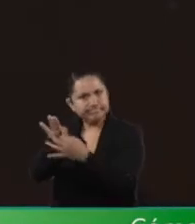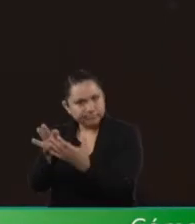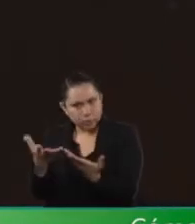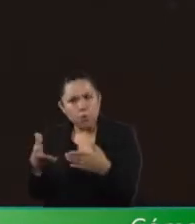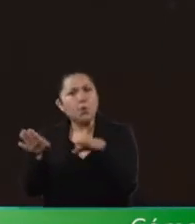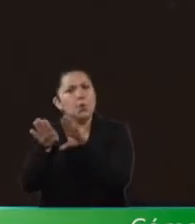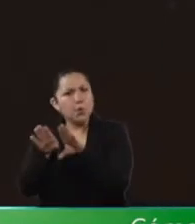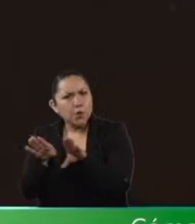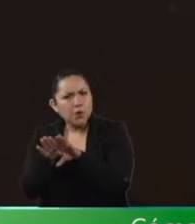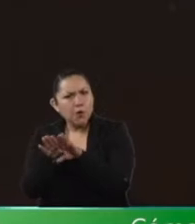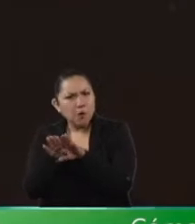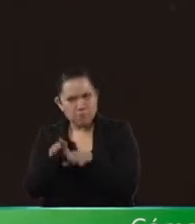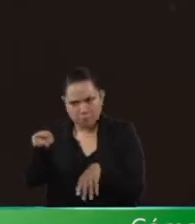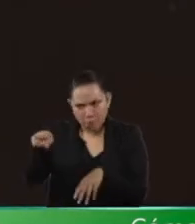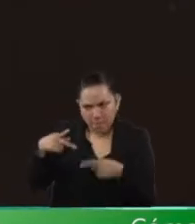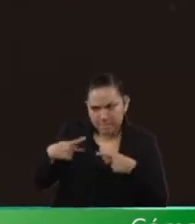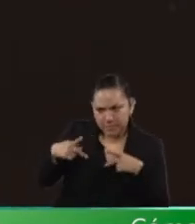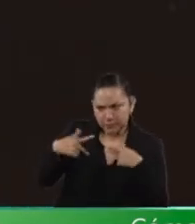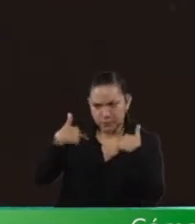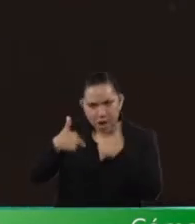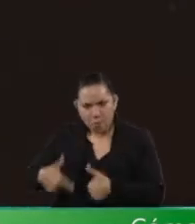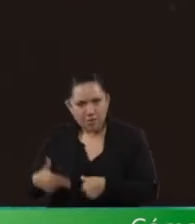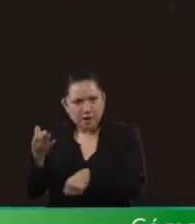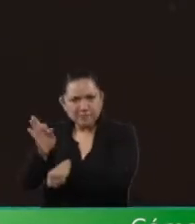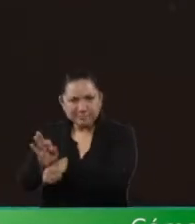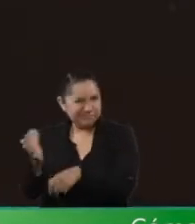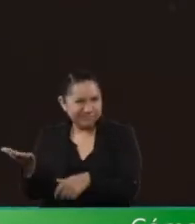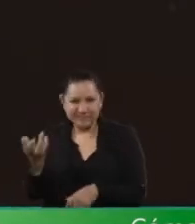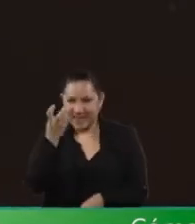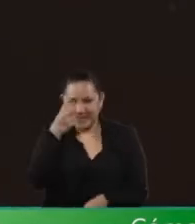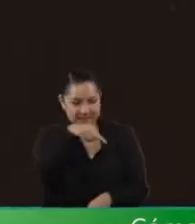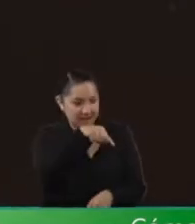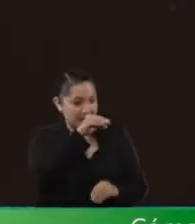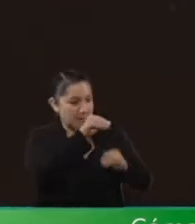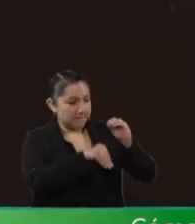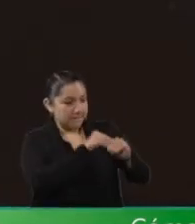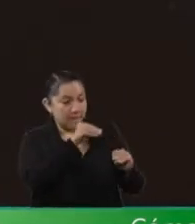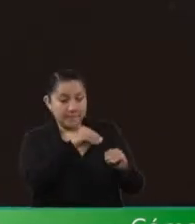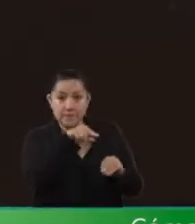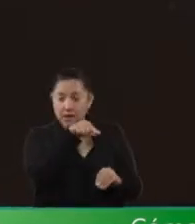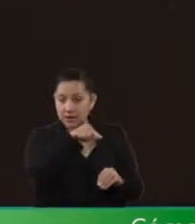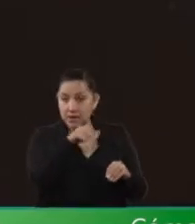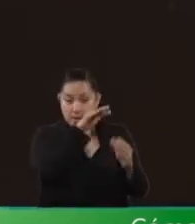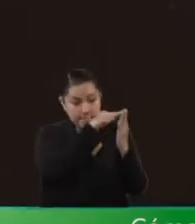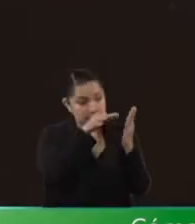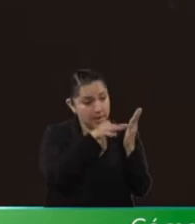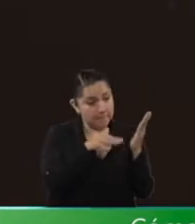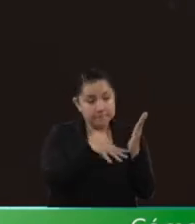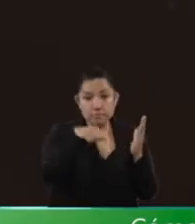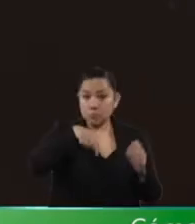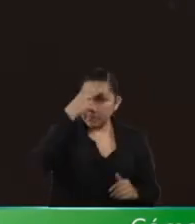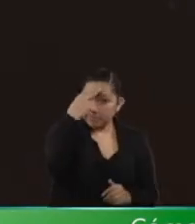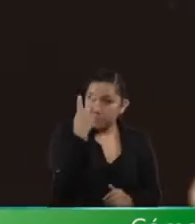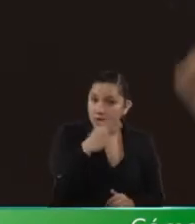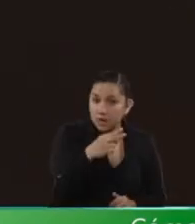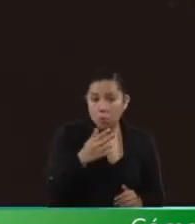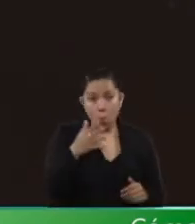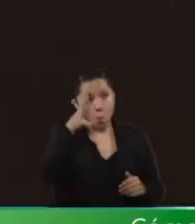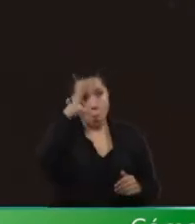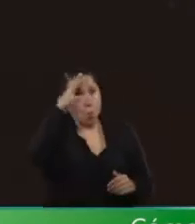qué humanismo estamos hablando cuando se repite aquí una y otra vez que humanismo mexicano? Eso